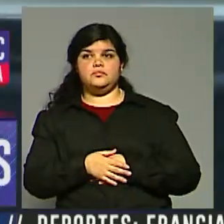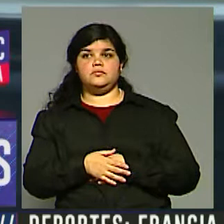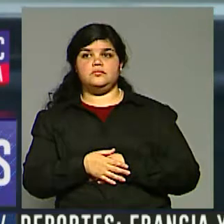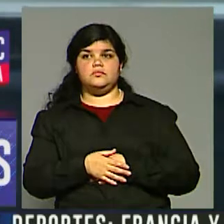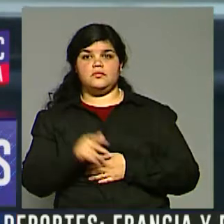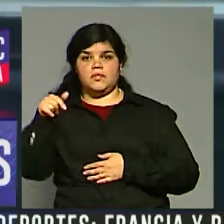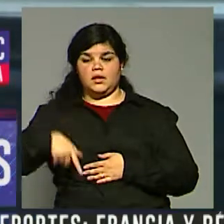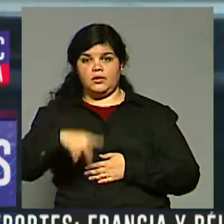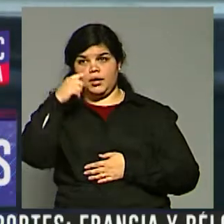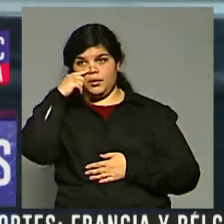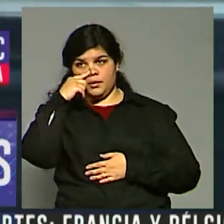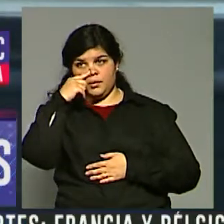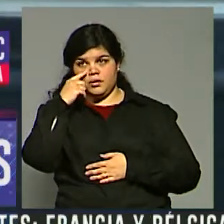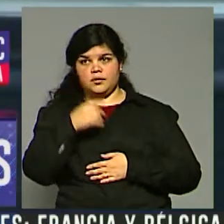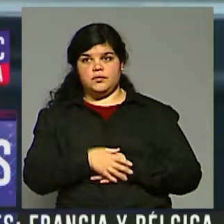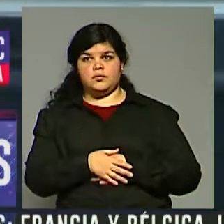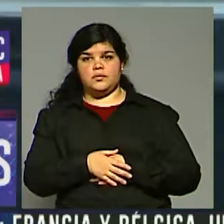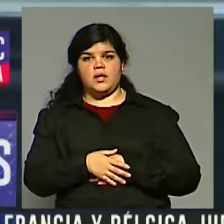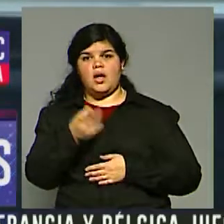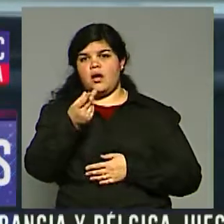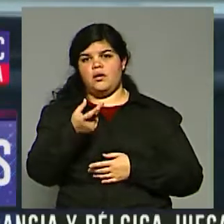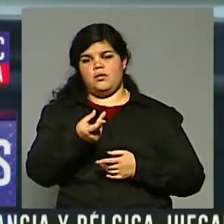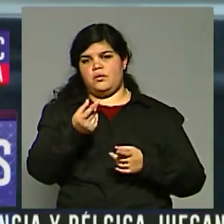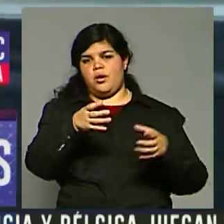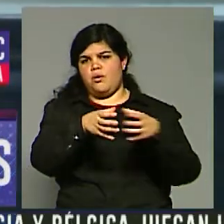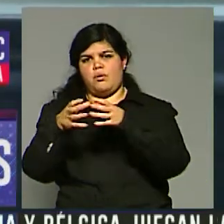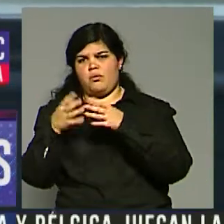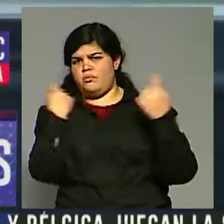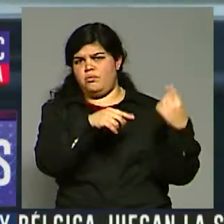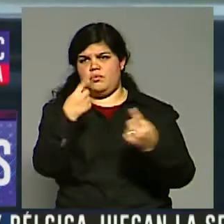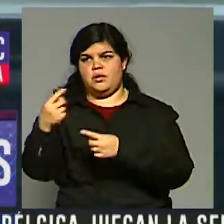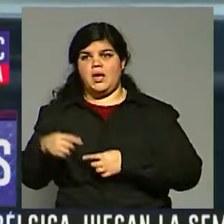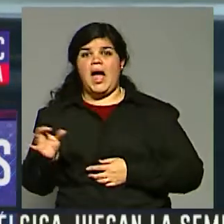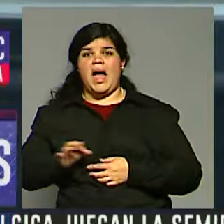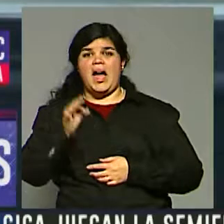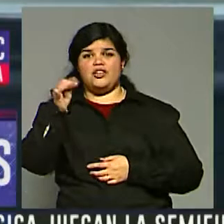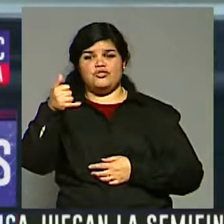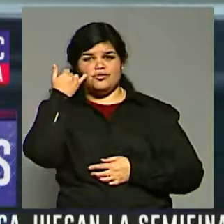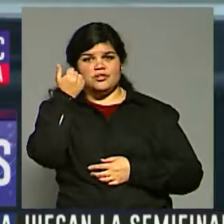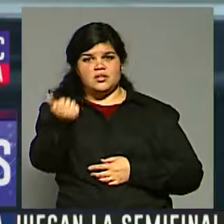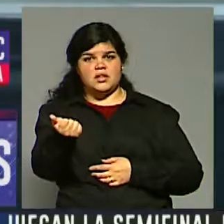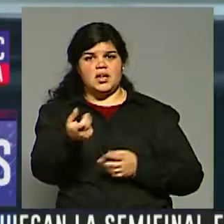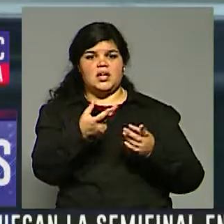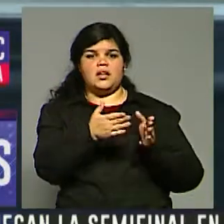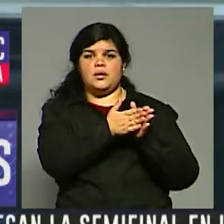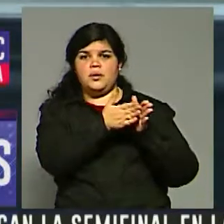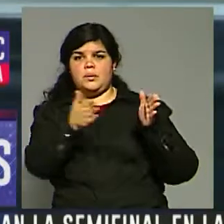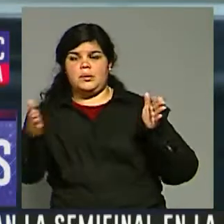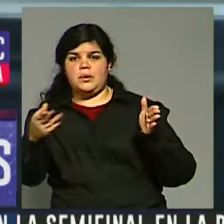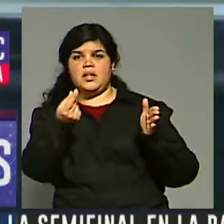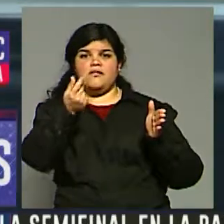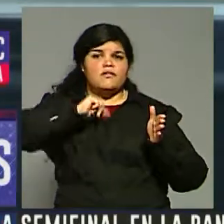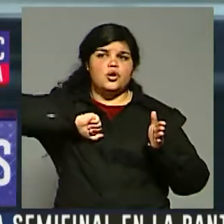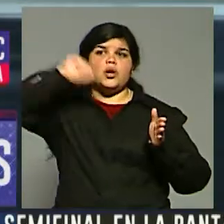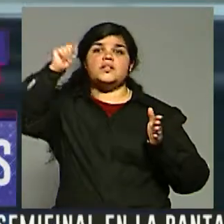Ha recibido los embates de varios sectores. Primero que nada, ya veníamos con un año con bastante influencia inflacionaria, ya que la